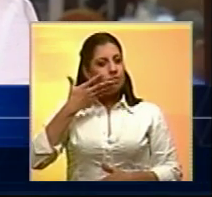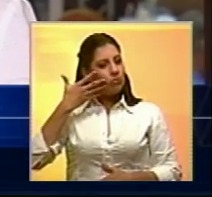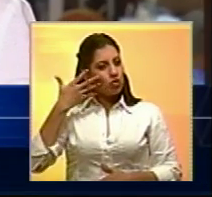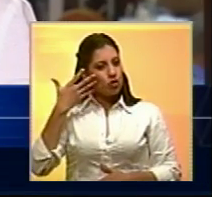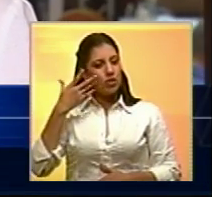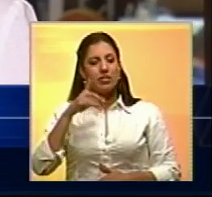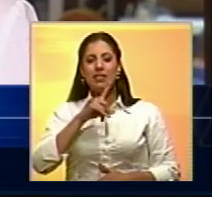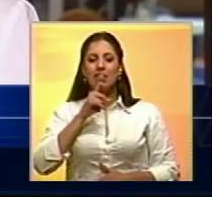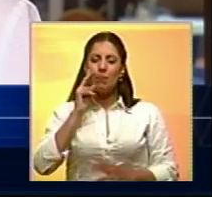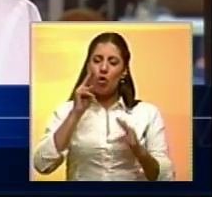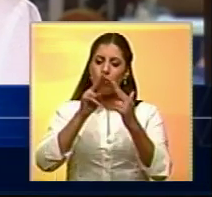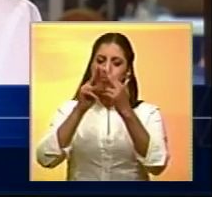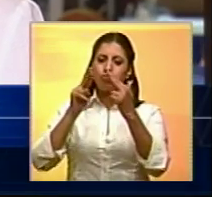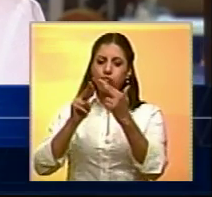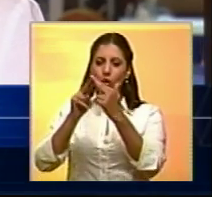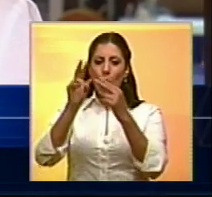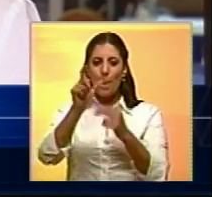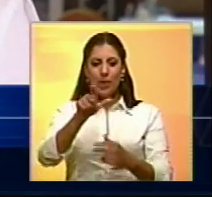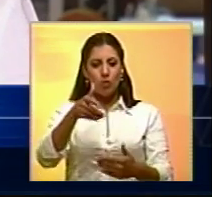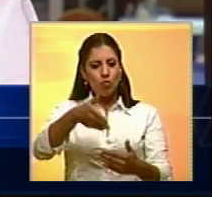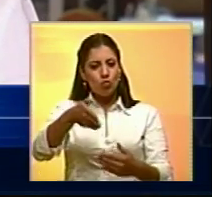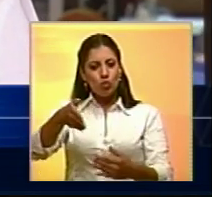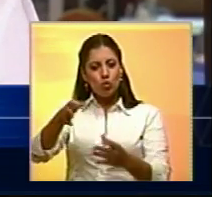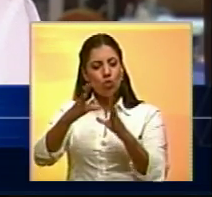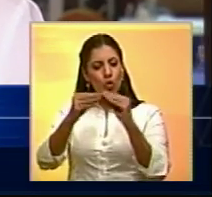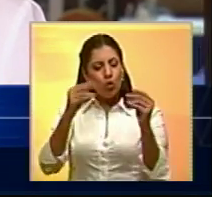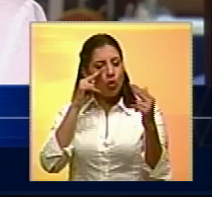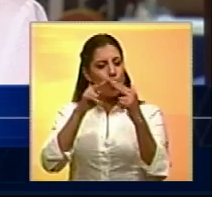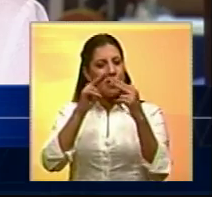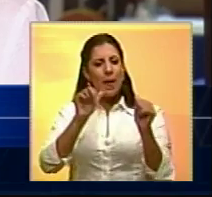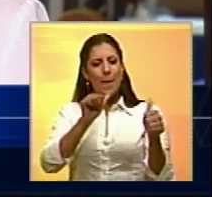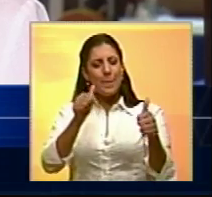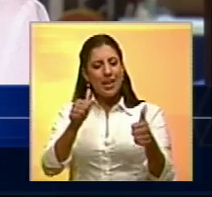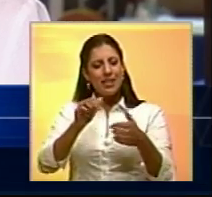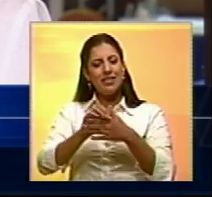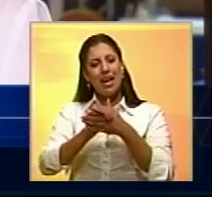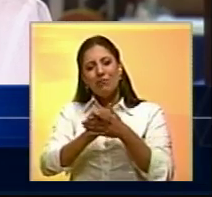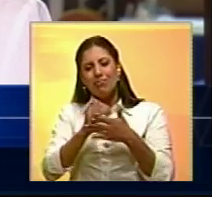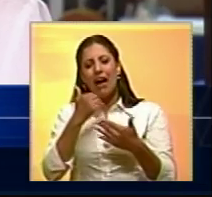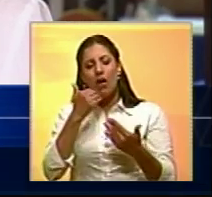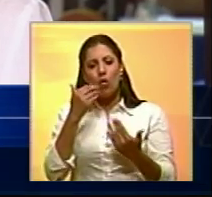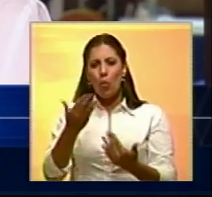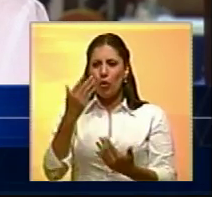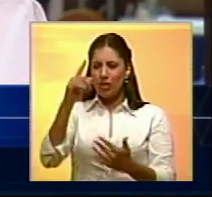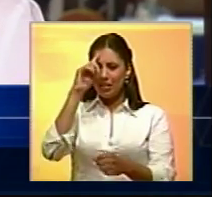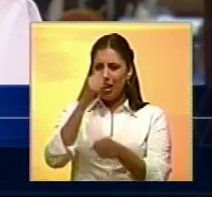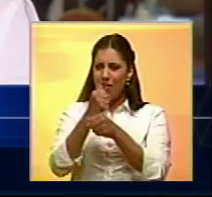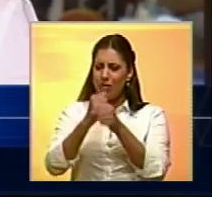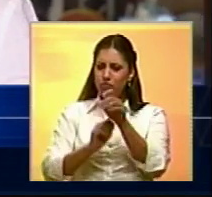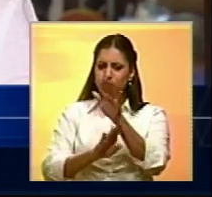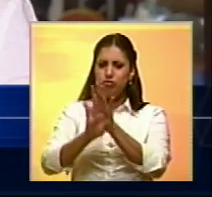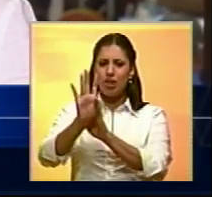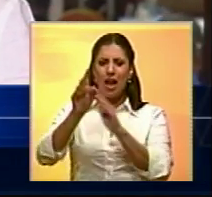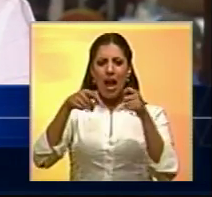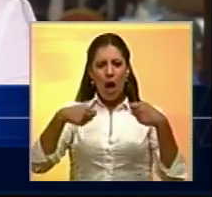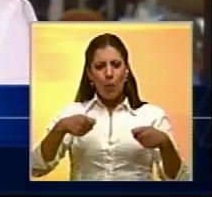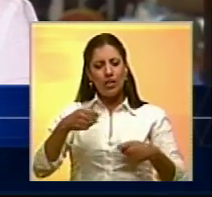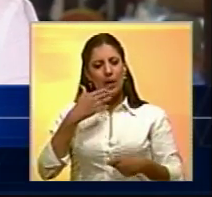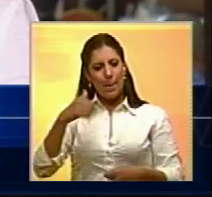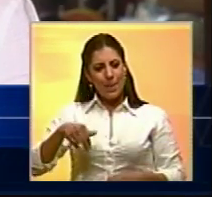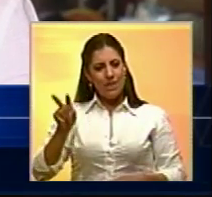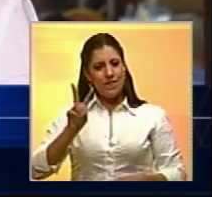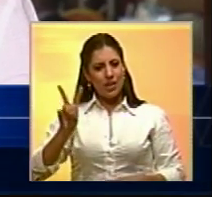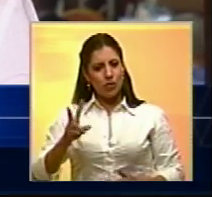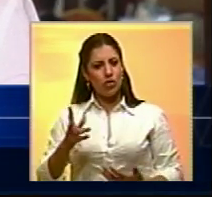de conocer tantas personas que llevan iniciativas importantes en nuestro país, apostando por la